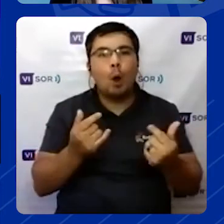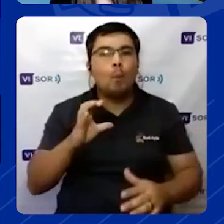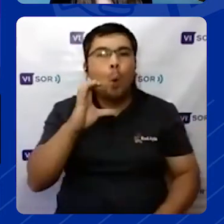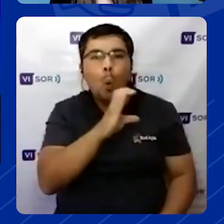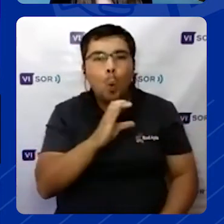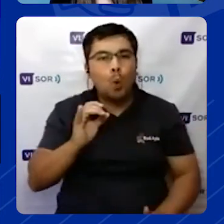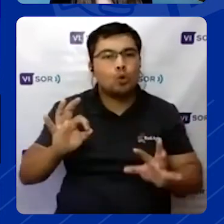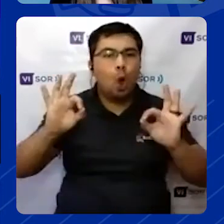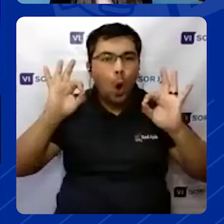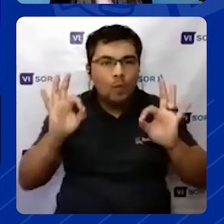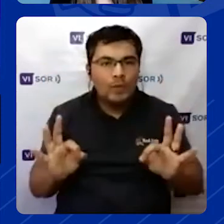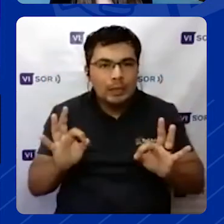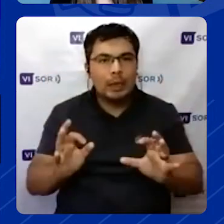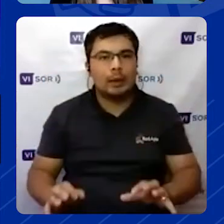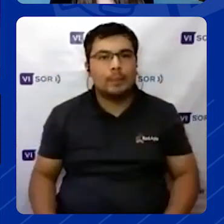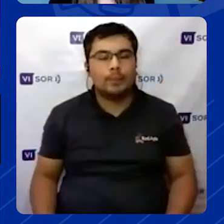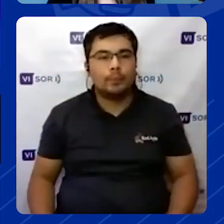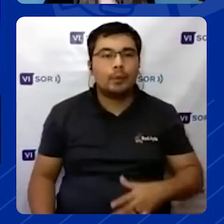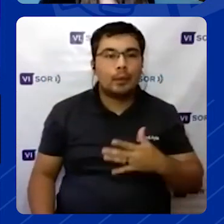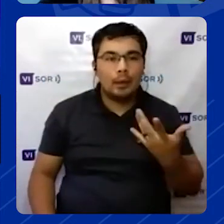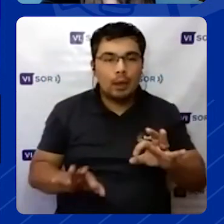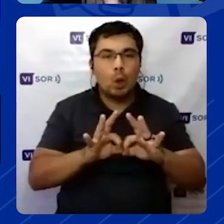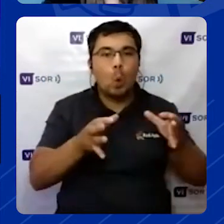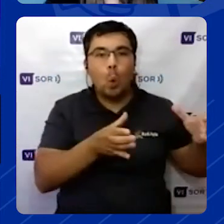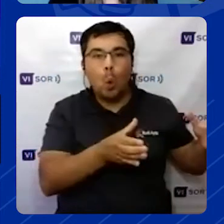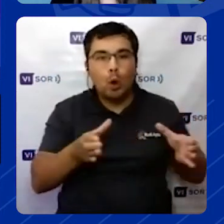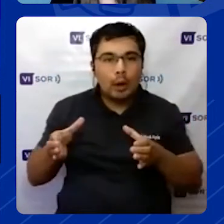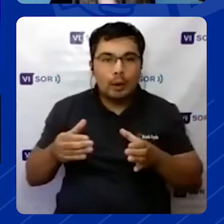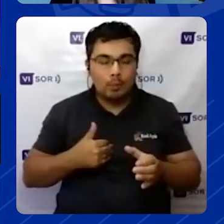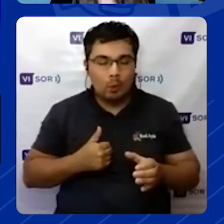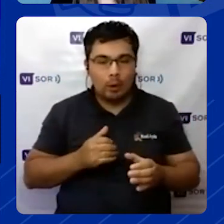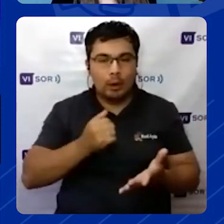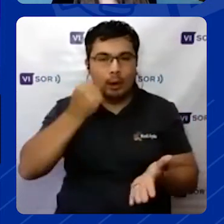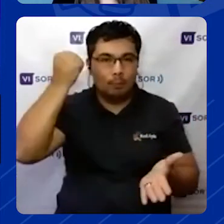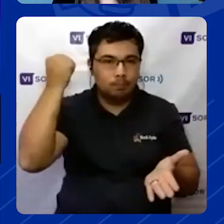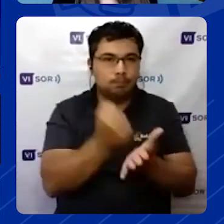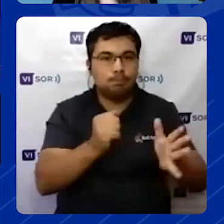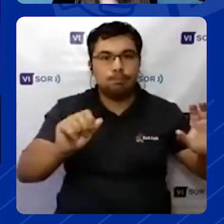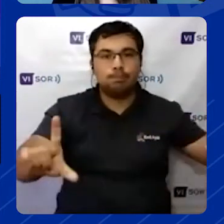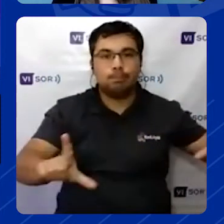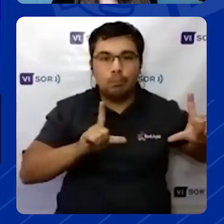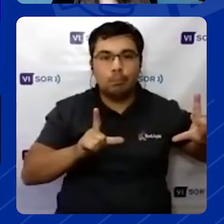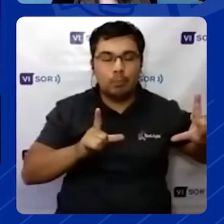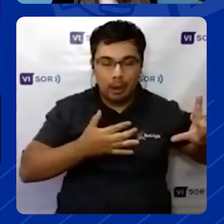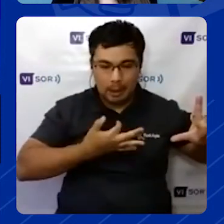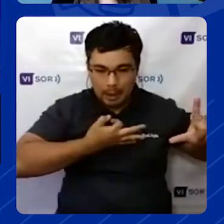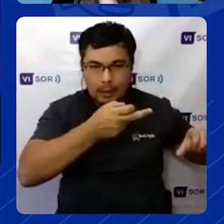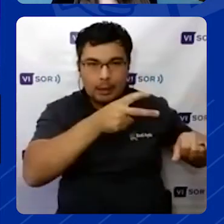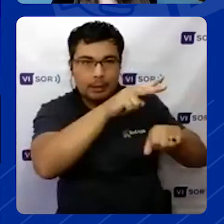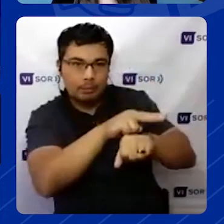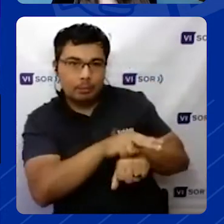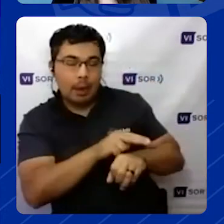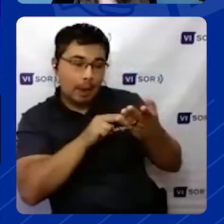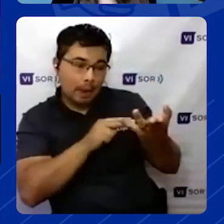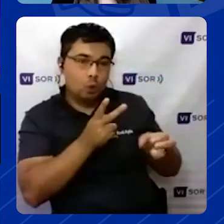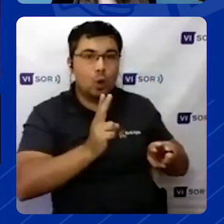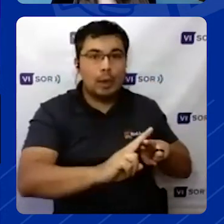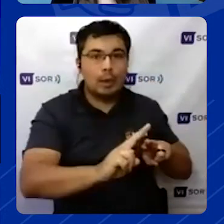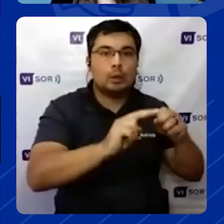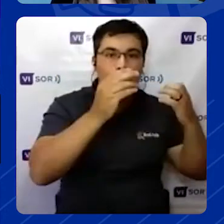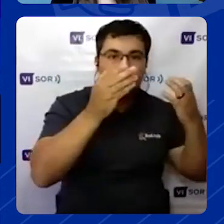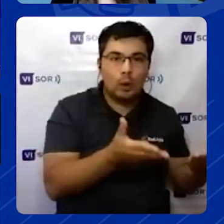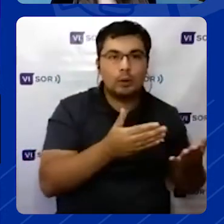además con un organismo certificador que nos dice efectivamente esto se está llevando a cabo de esta manera, una empresa certificadora